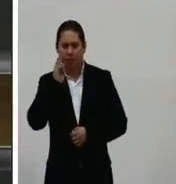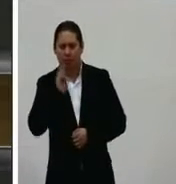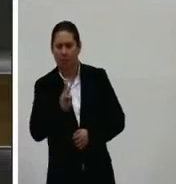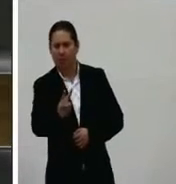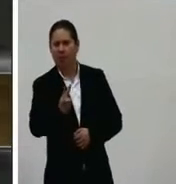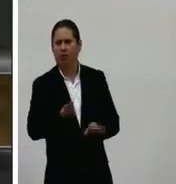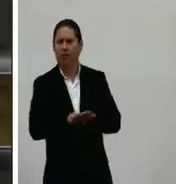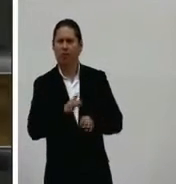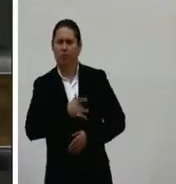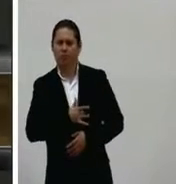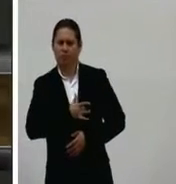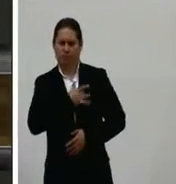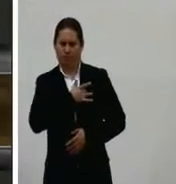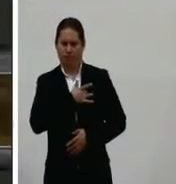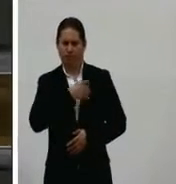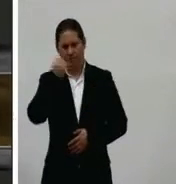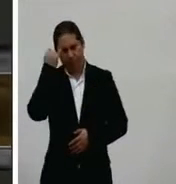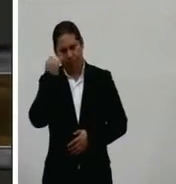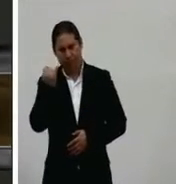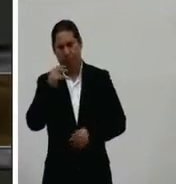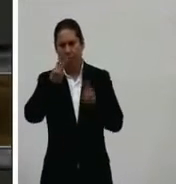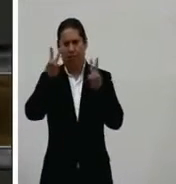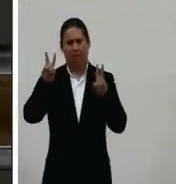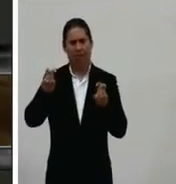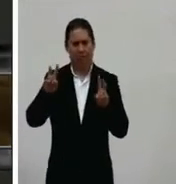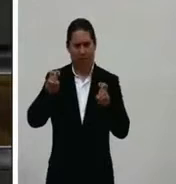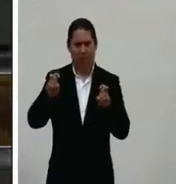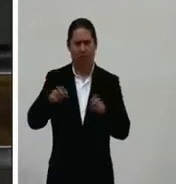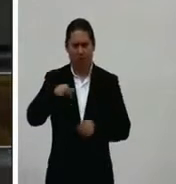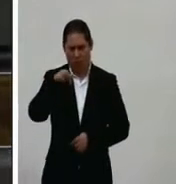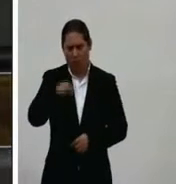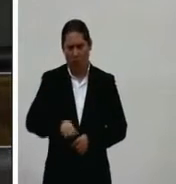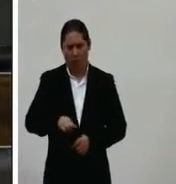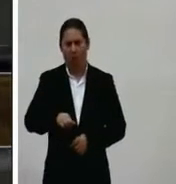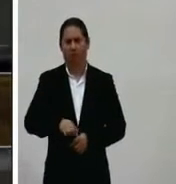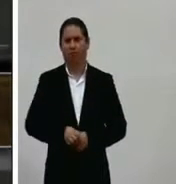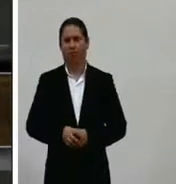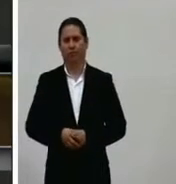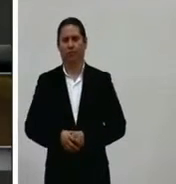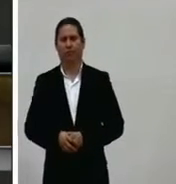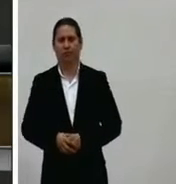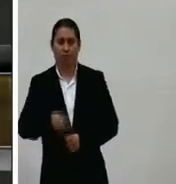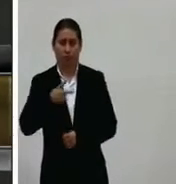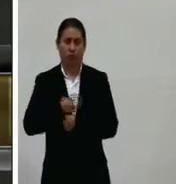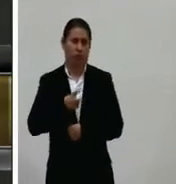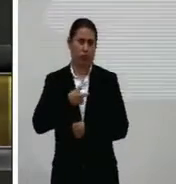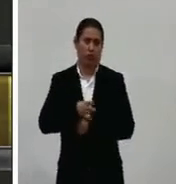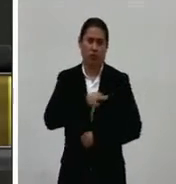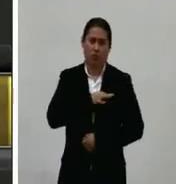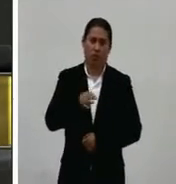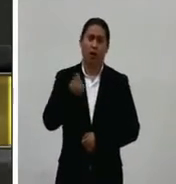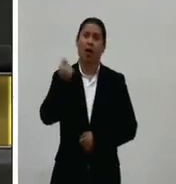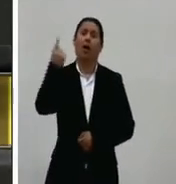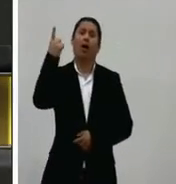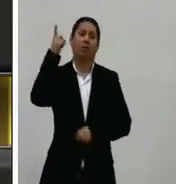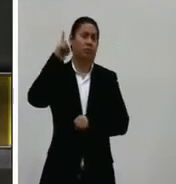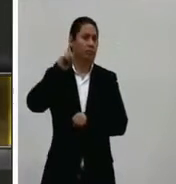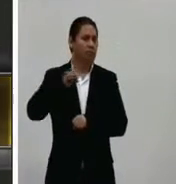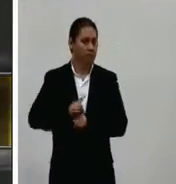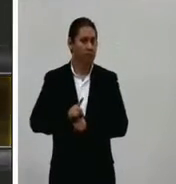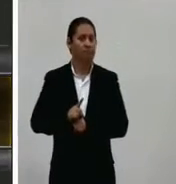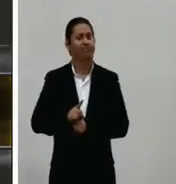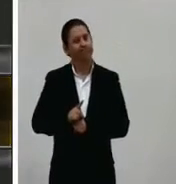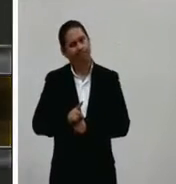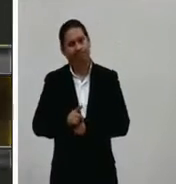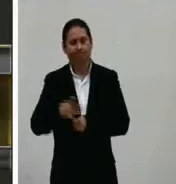pública al emitir un juicio en un tema como el que hoy nos ocupa. Y segundo, porque puede ser que algún día nos toque